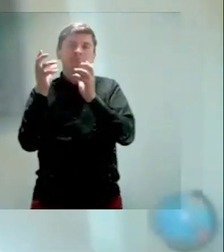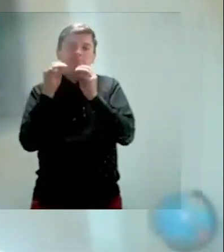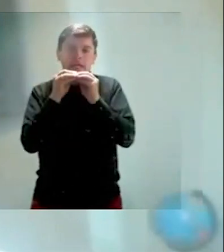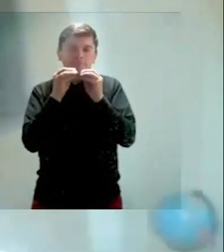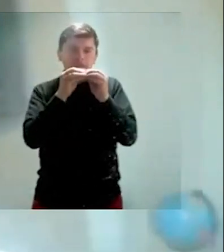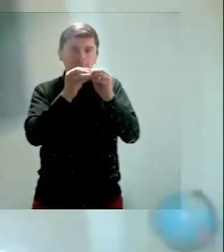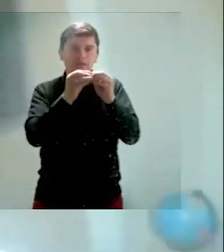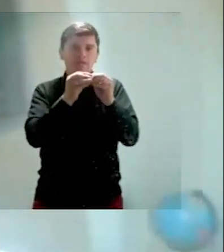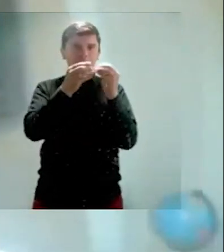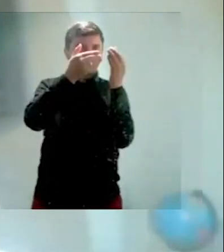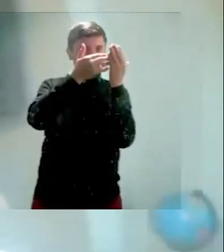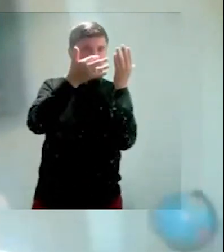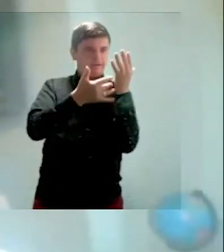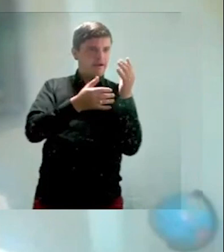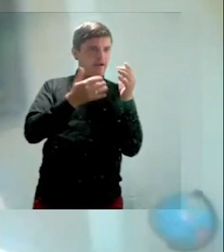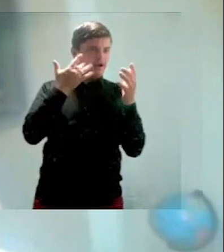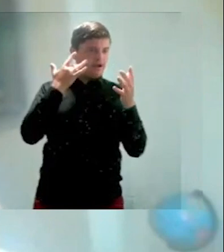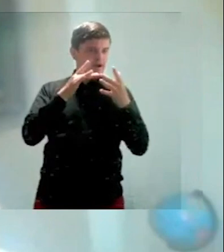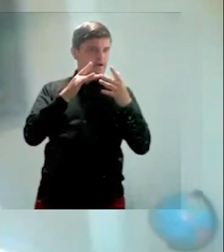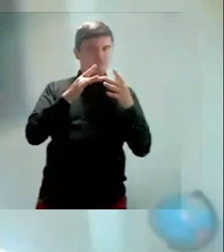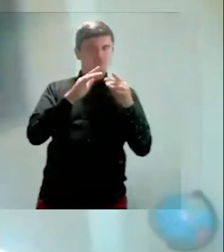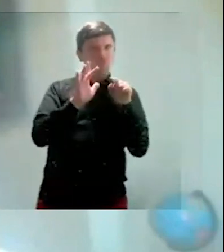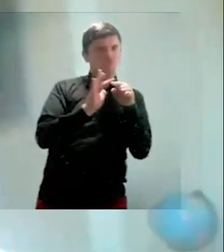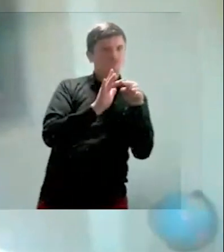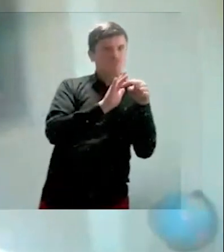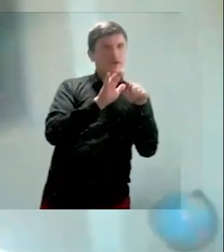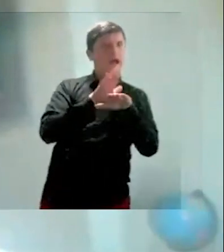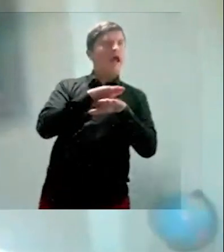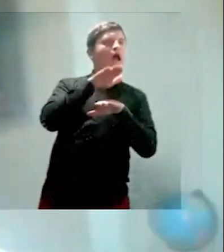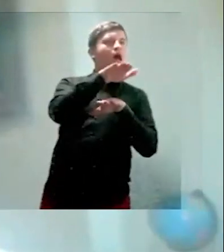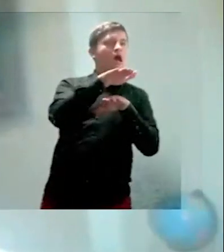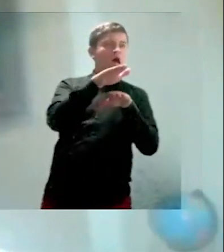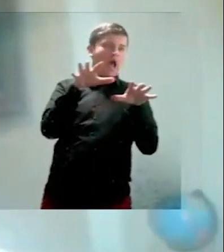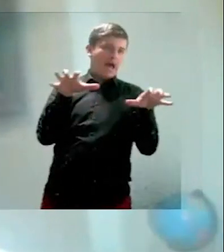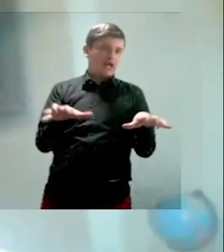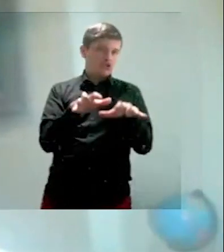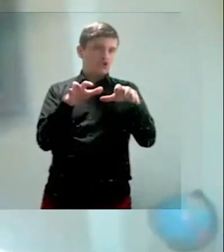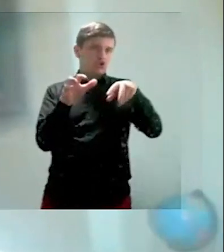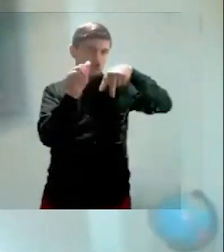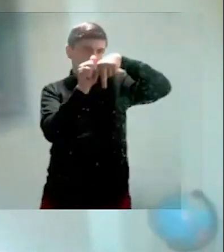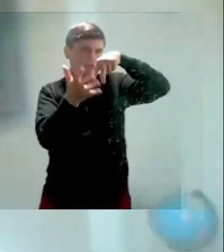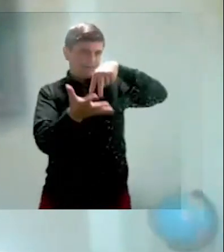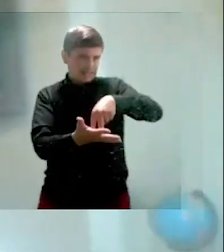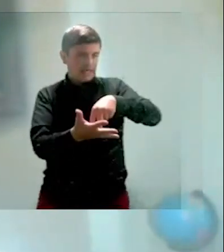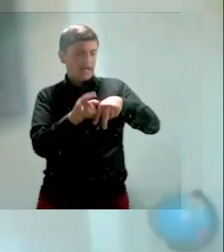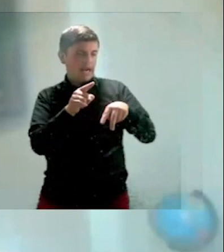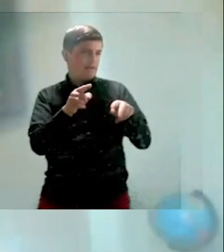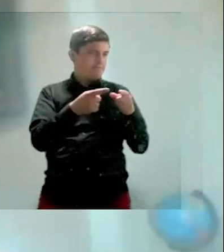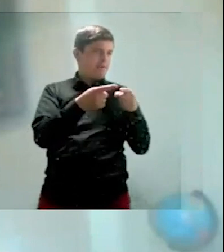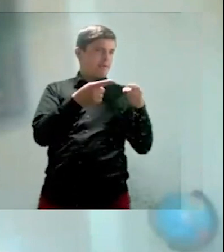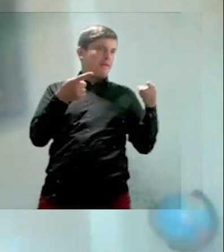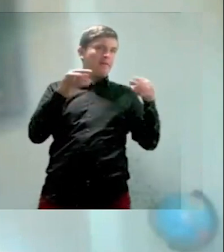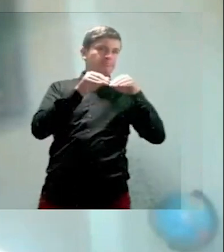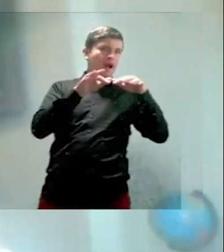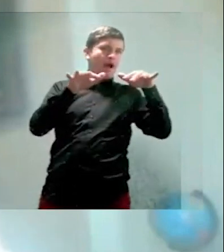la manera como la Corte ha ido afinando el proceso de selección de tutelas.